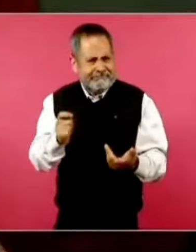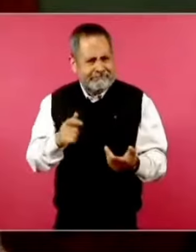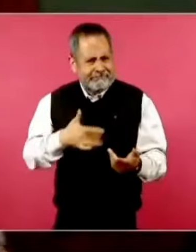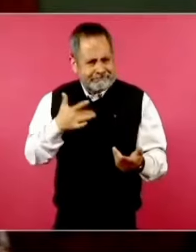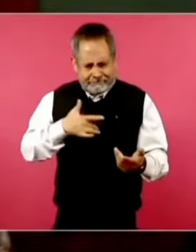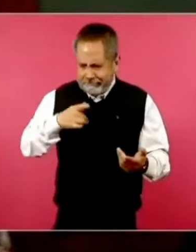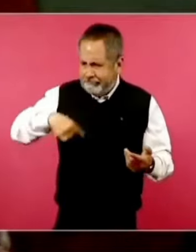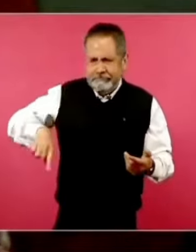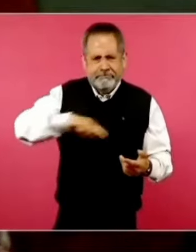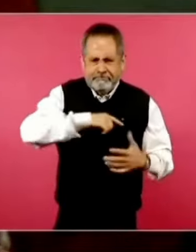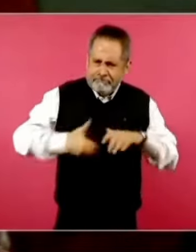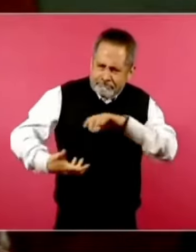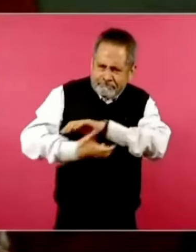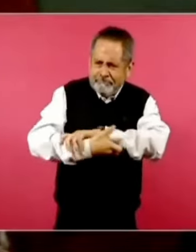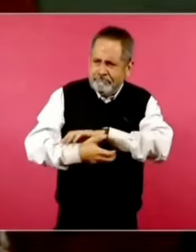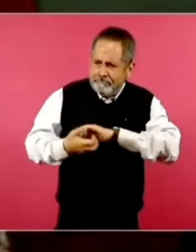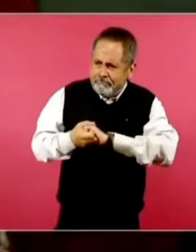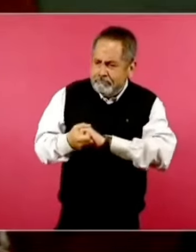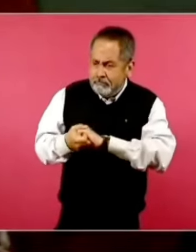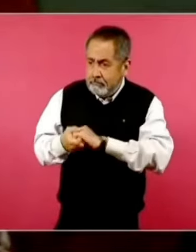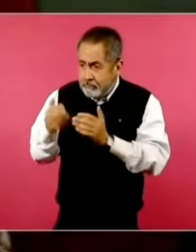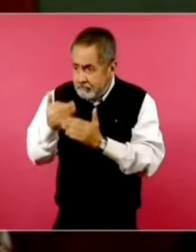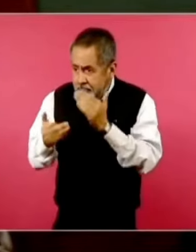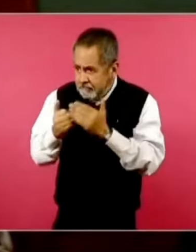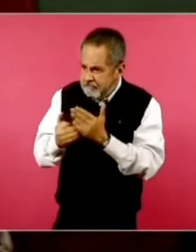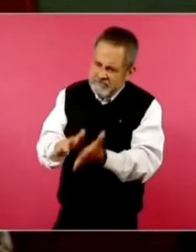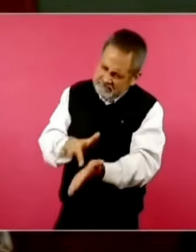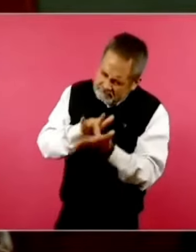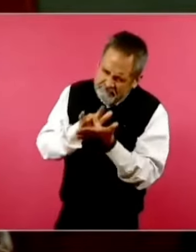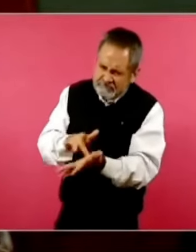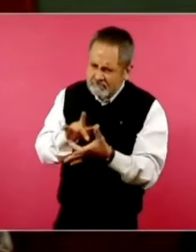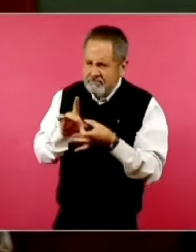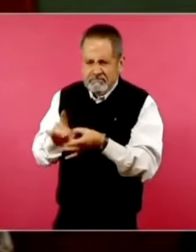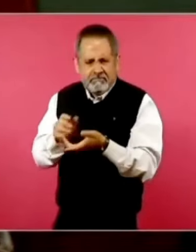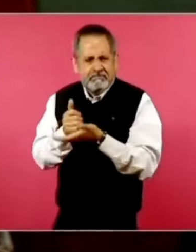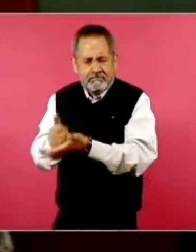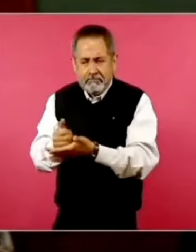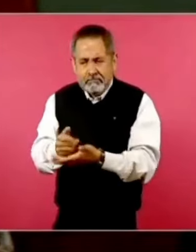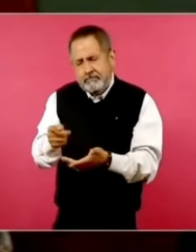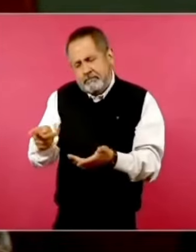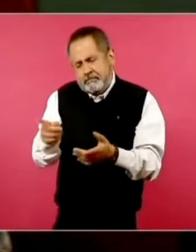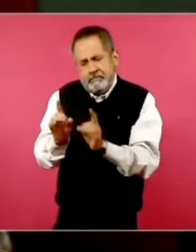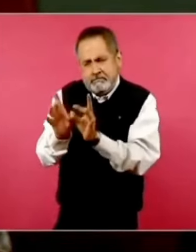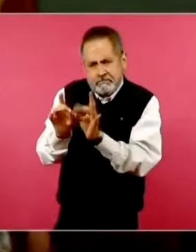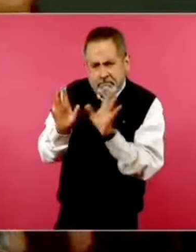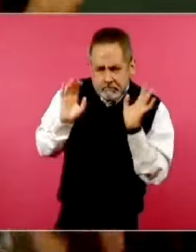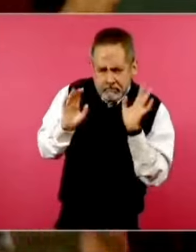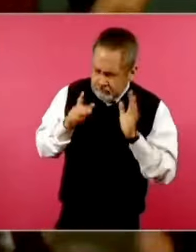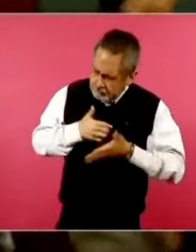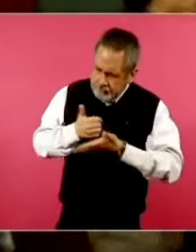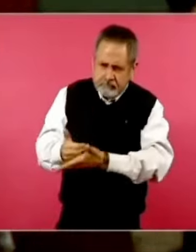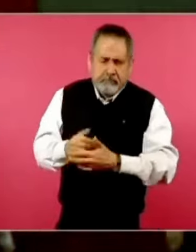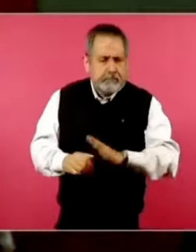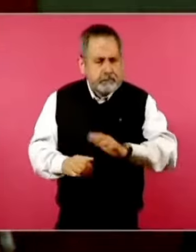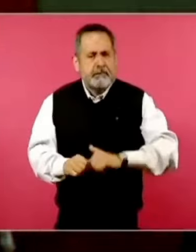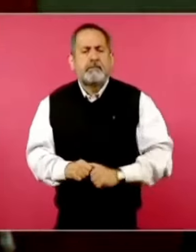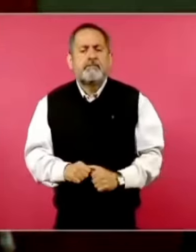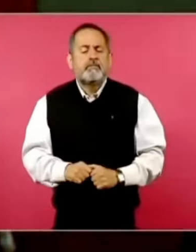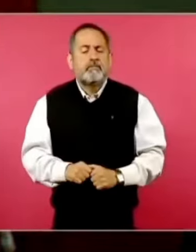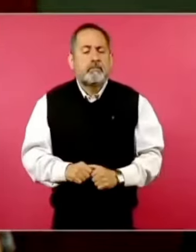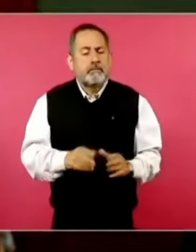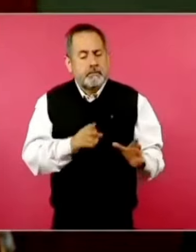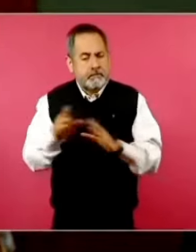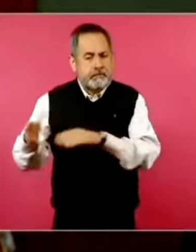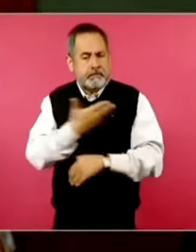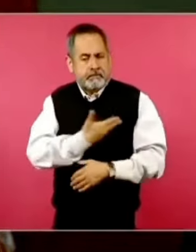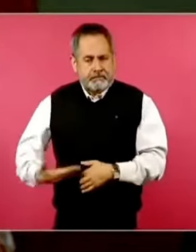la fraternidad es justamente eso, no ser solidarios con nuestros semejantes, quizás menos afortunados que nosotros. Señor presidente, quería yo